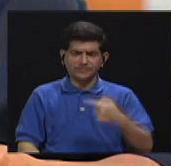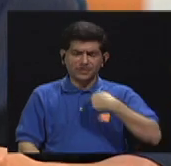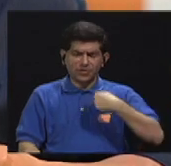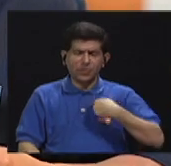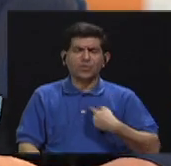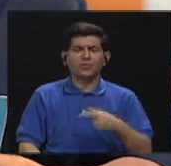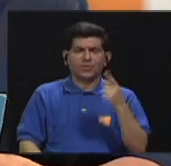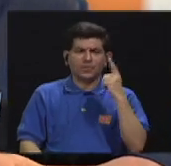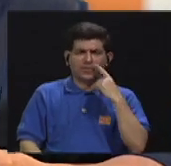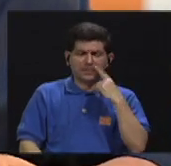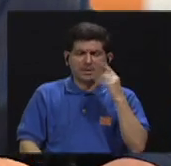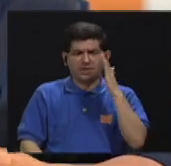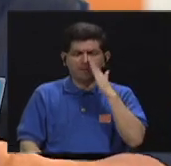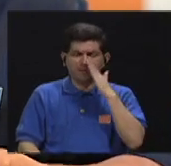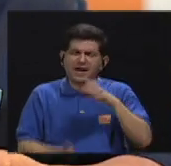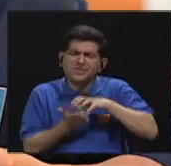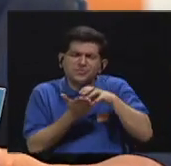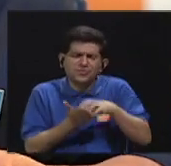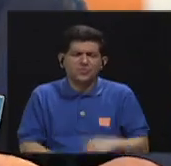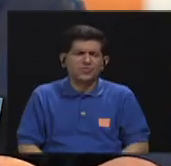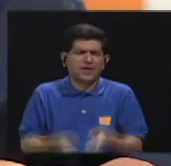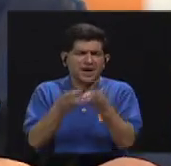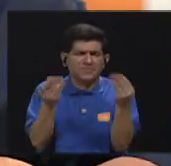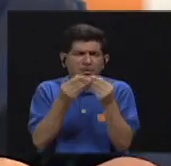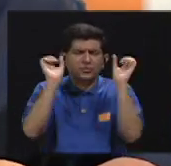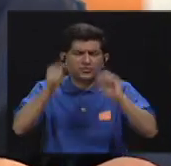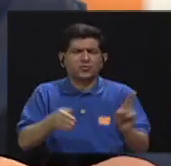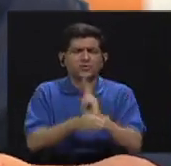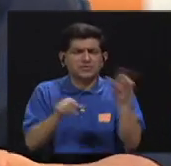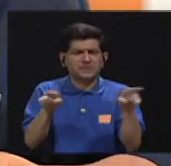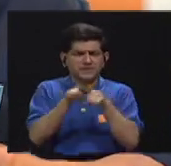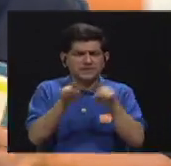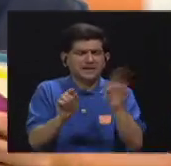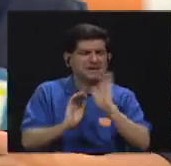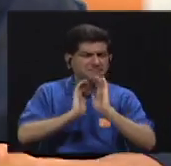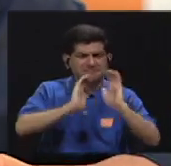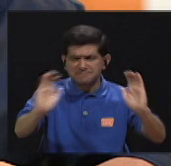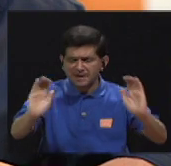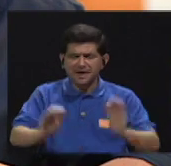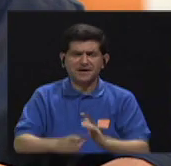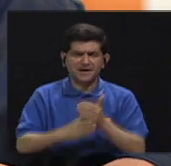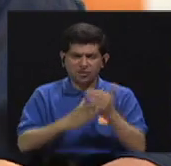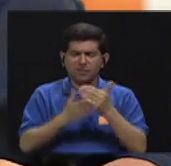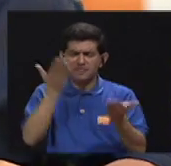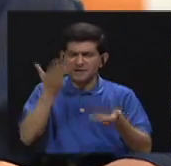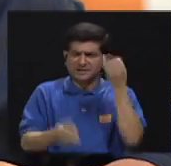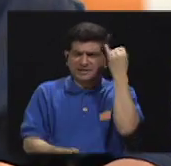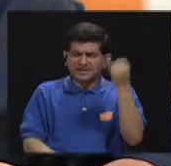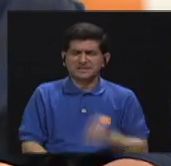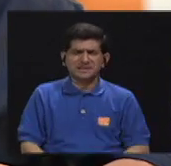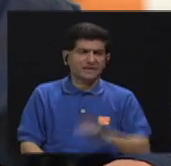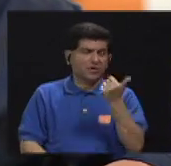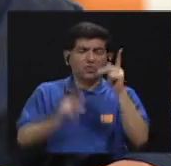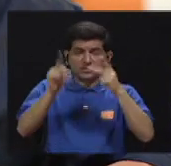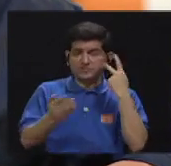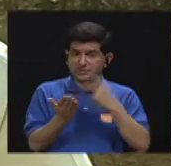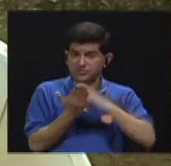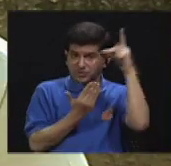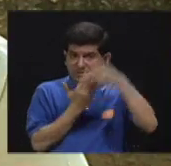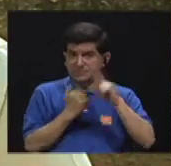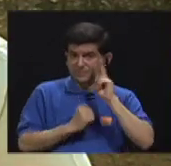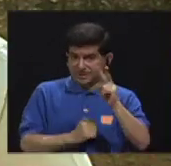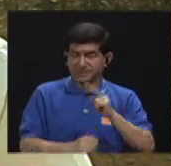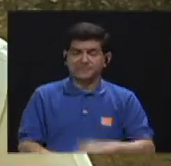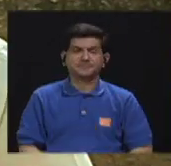como padre siempre tiene la duda de que si este producto se puede usar también en niños. Entonces tal vez si lo compartimos con el resto de los televidentes.